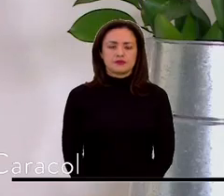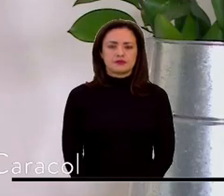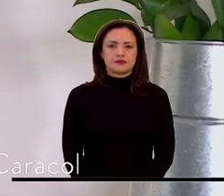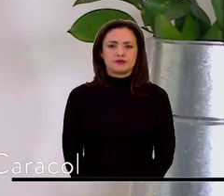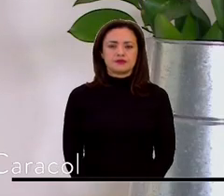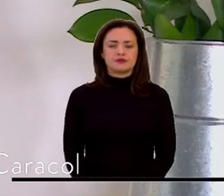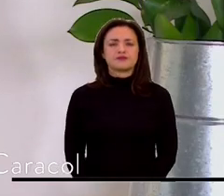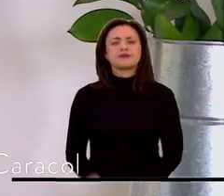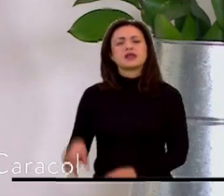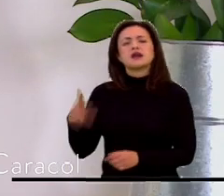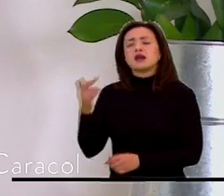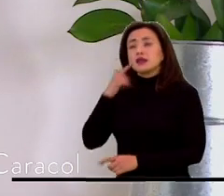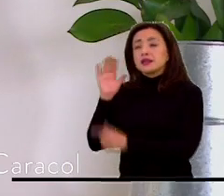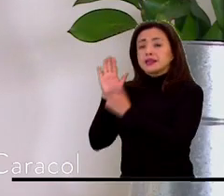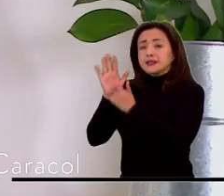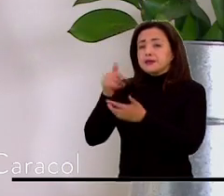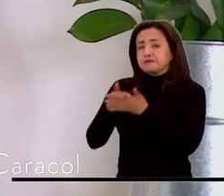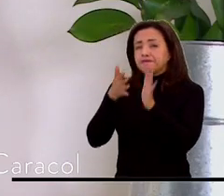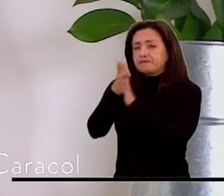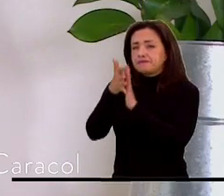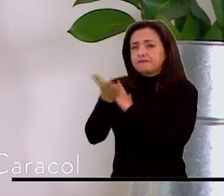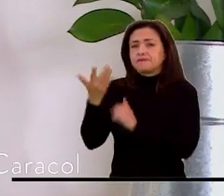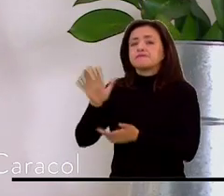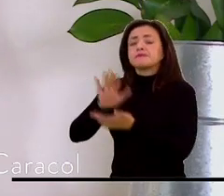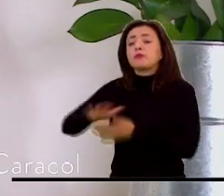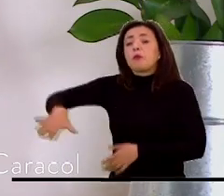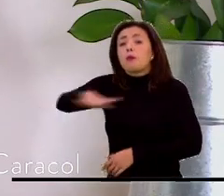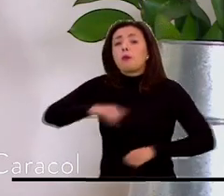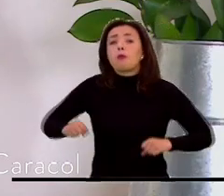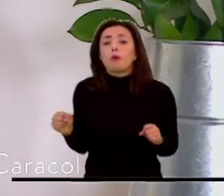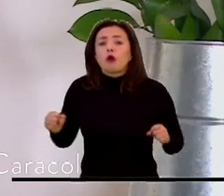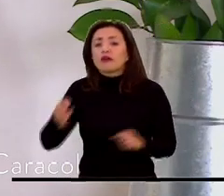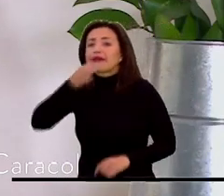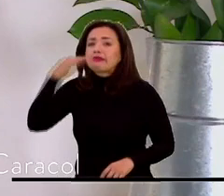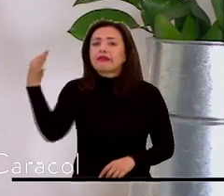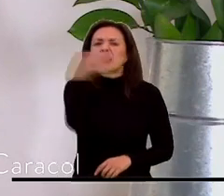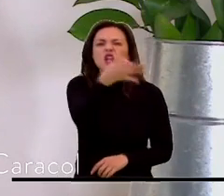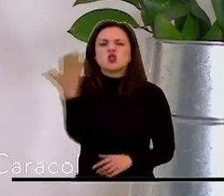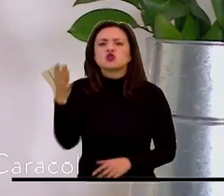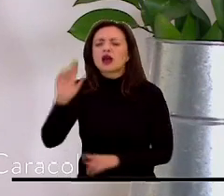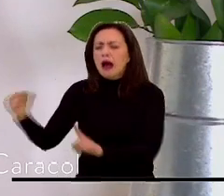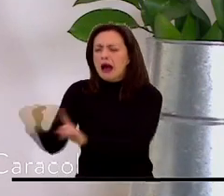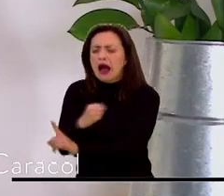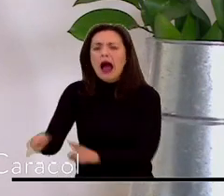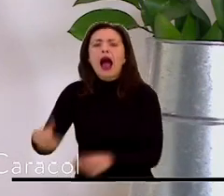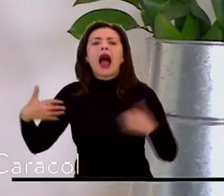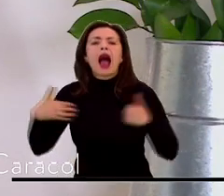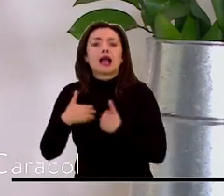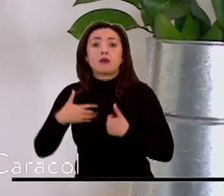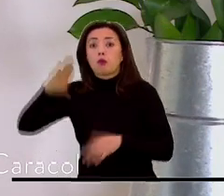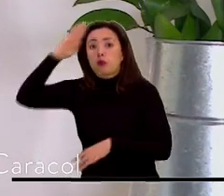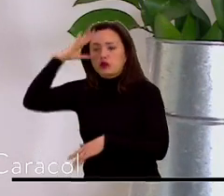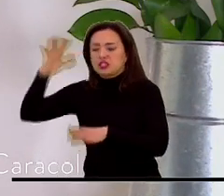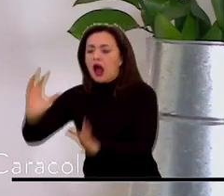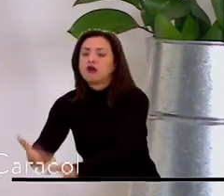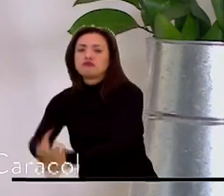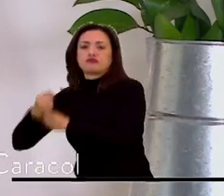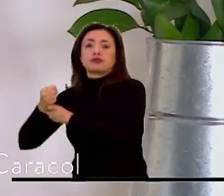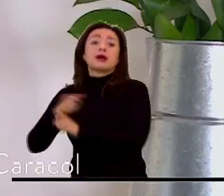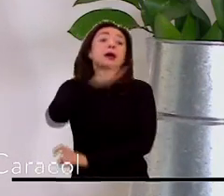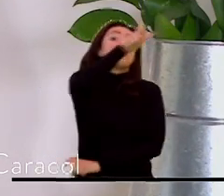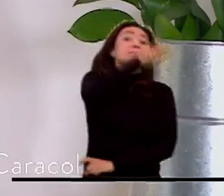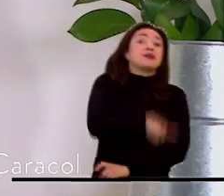Un grave caso de maltrato animal se denunció en Bogotá. La policía rescató al animal y el dueño de la mascota se le abrió